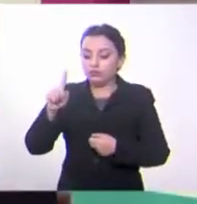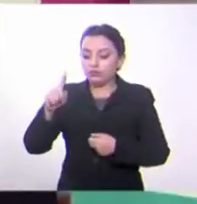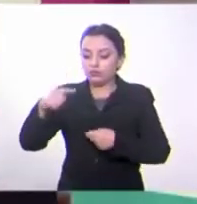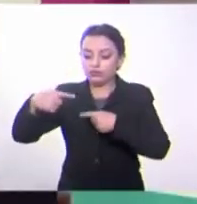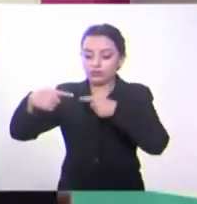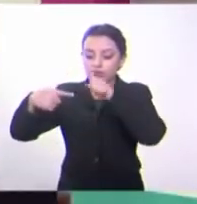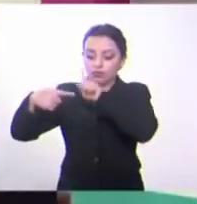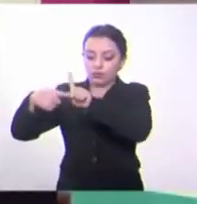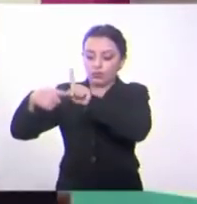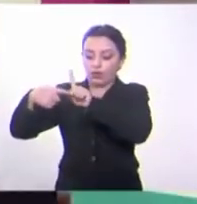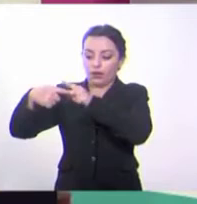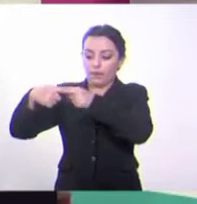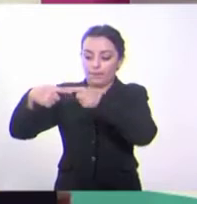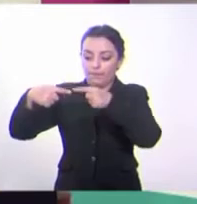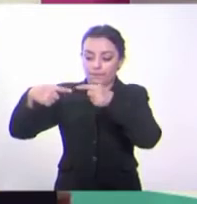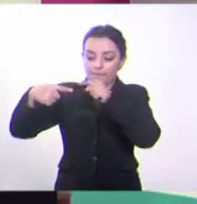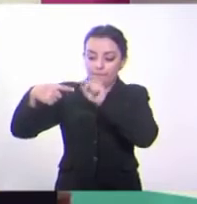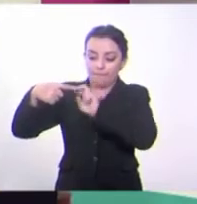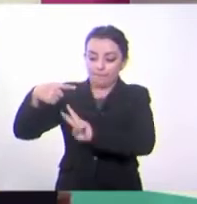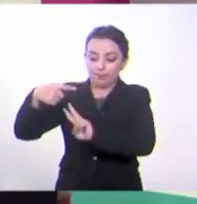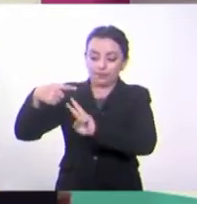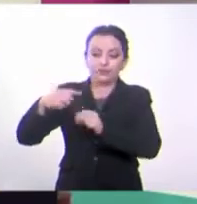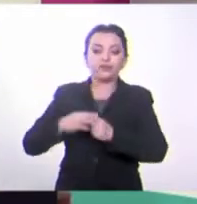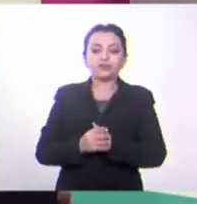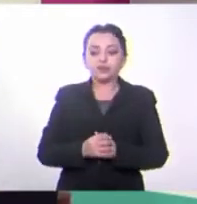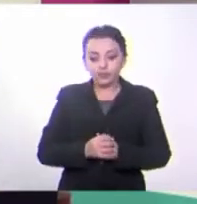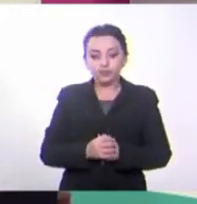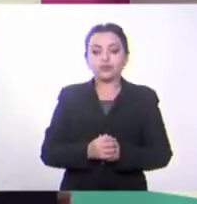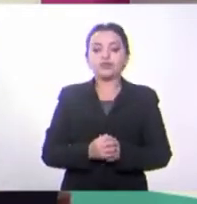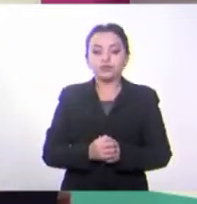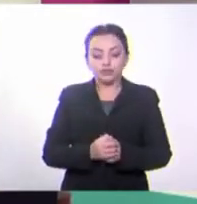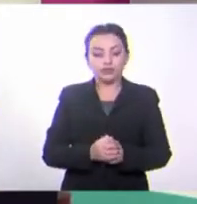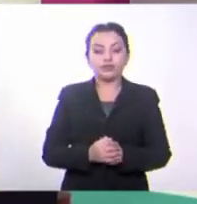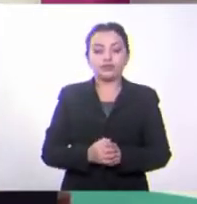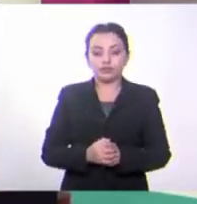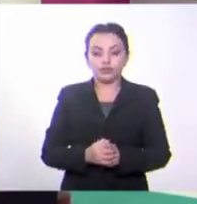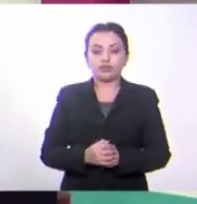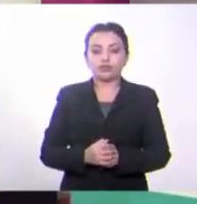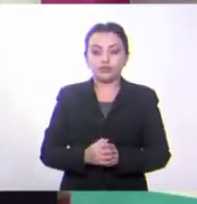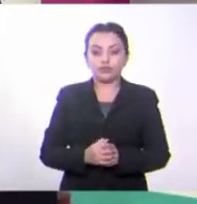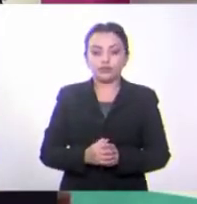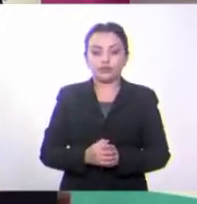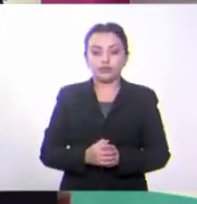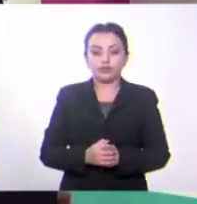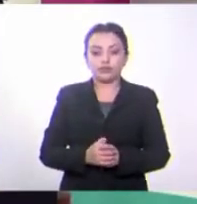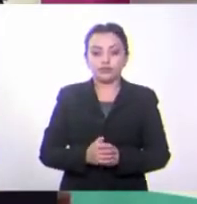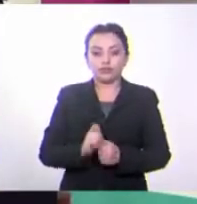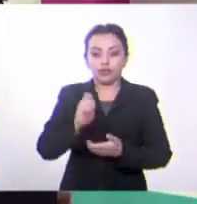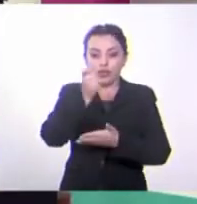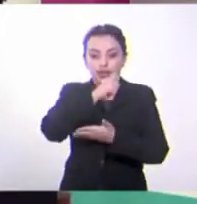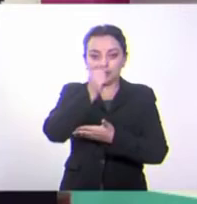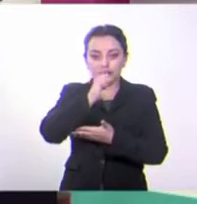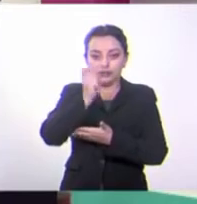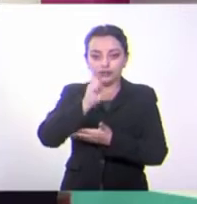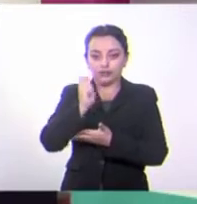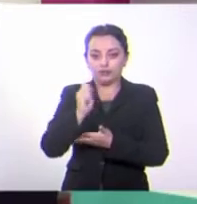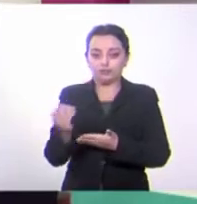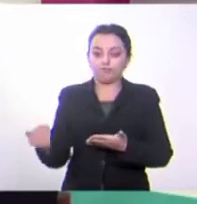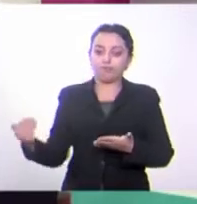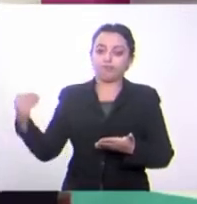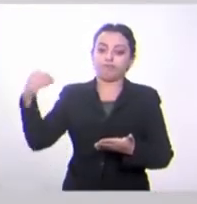1/2. ¿Sí? Porque En este 1 es caso a se 2 cumple. es 1 es a 2. La podemos reescribir así. Comprobemos los